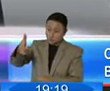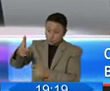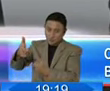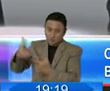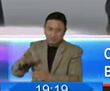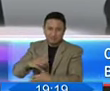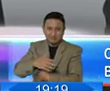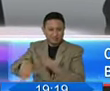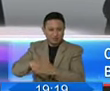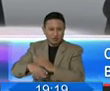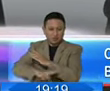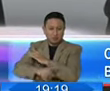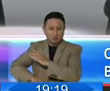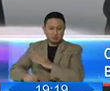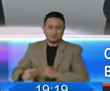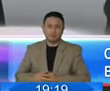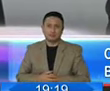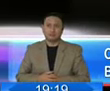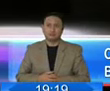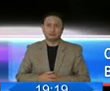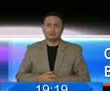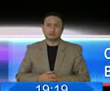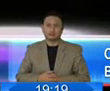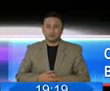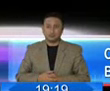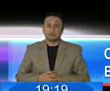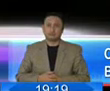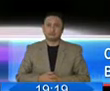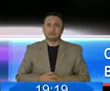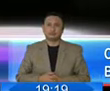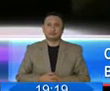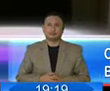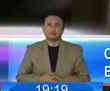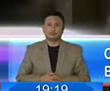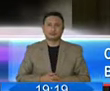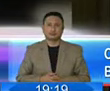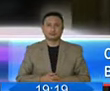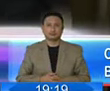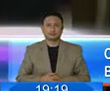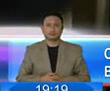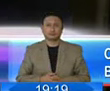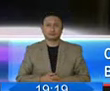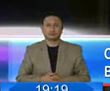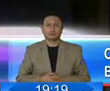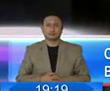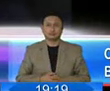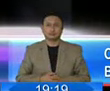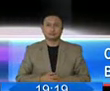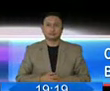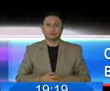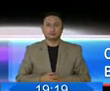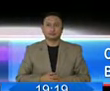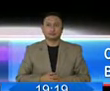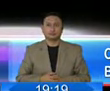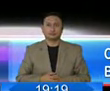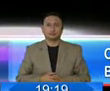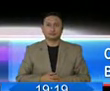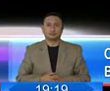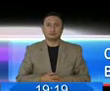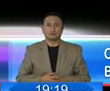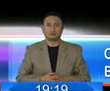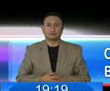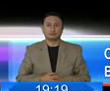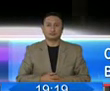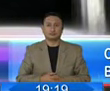de agredirles a su integridad. Ahora la puerta, tranquilo, tranquilo, señor, tranquilo, ¿cómo va la policía, señor? En un